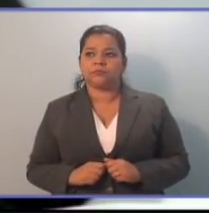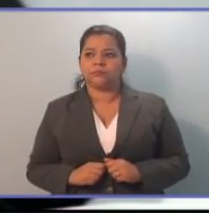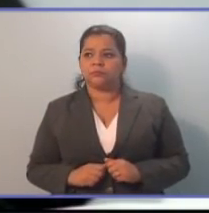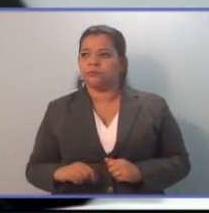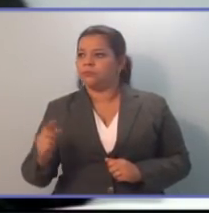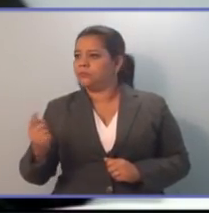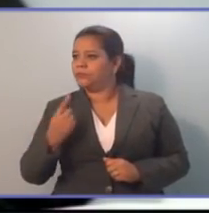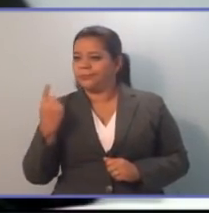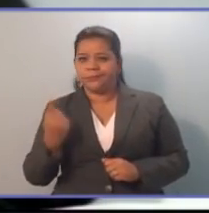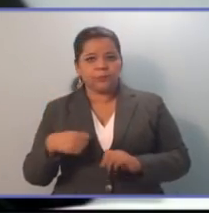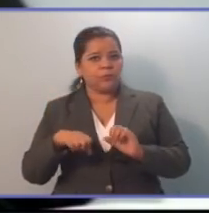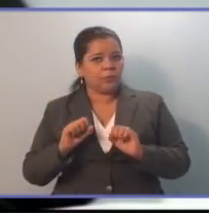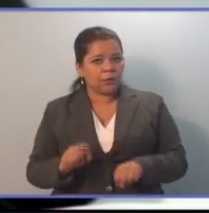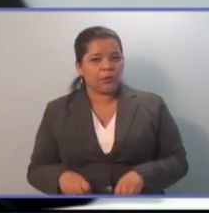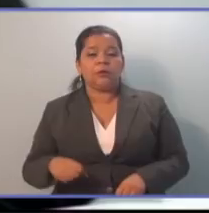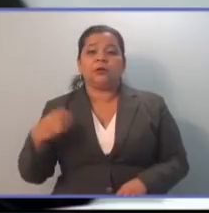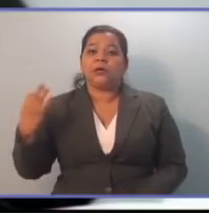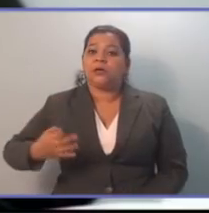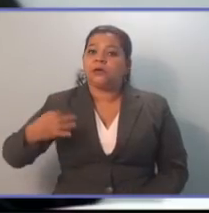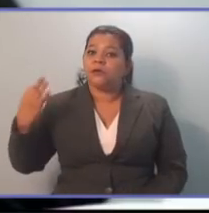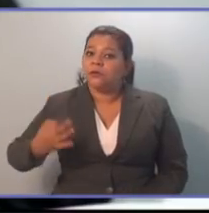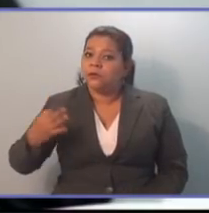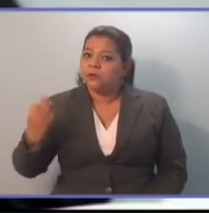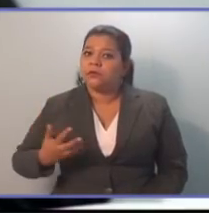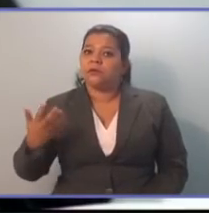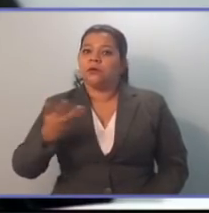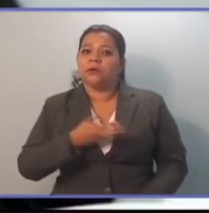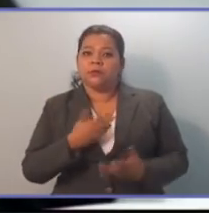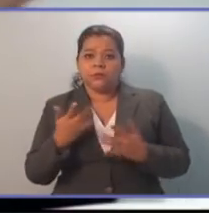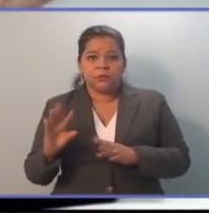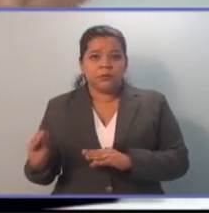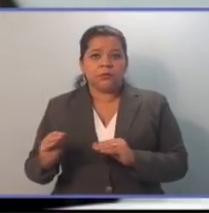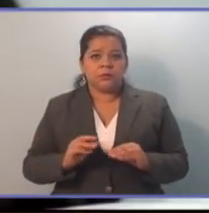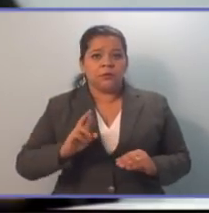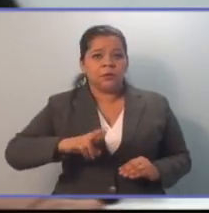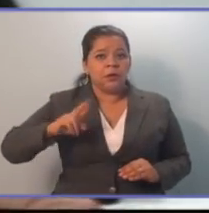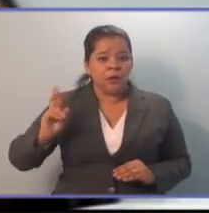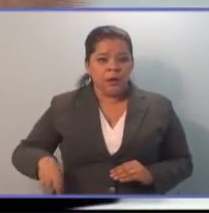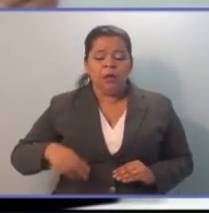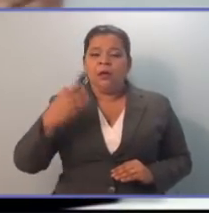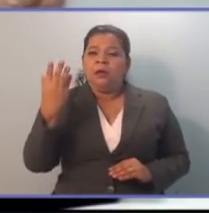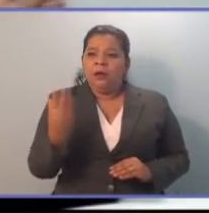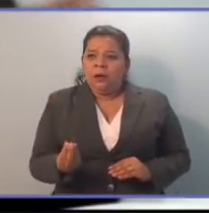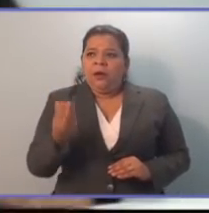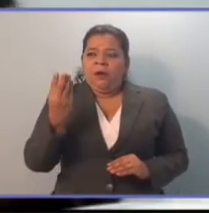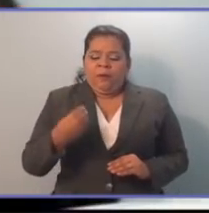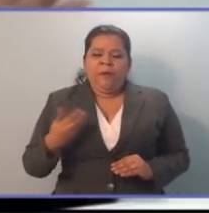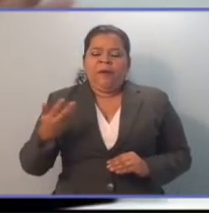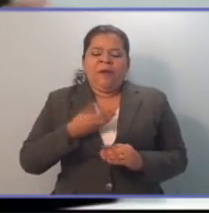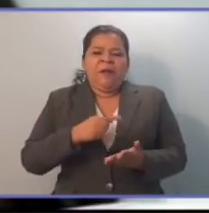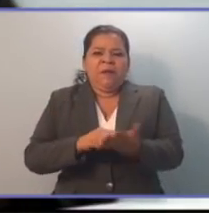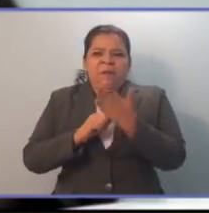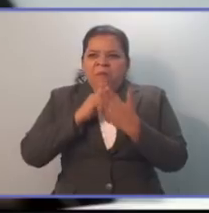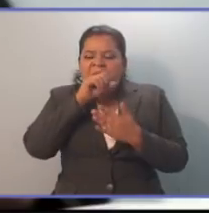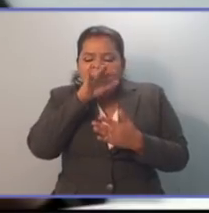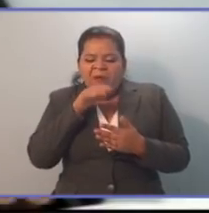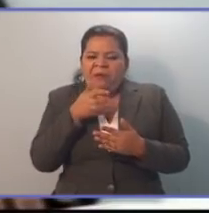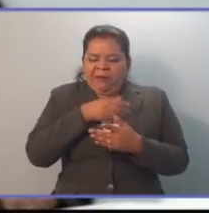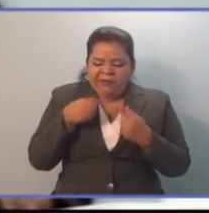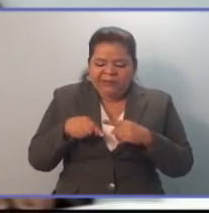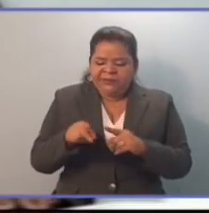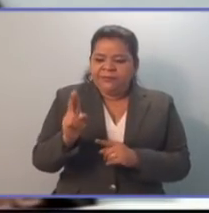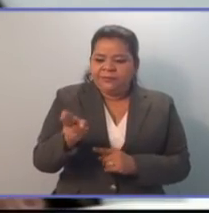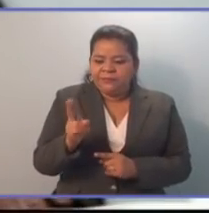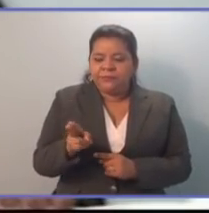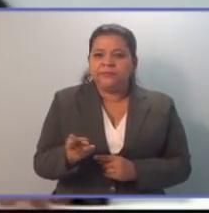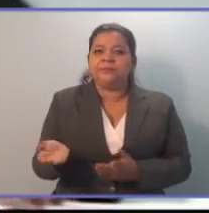solo factible, es necesario, porque hay una realidad que día a día nos señala que si seguimos así,